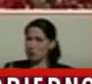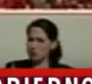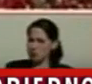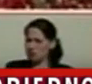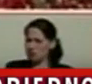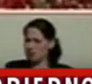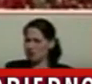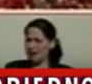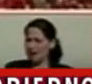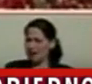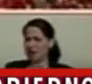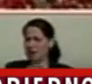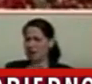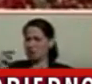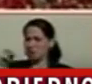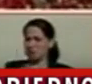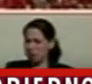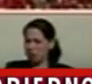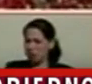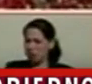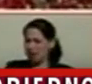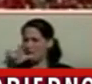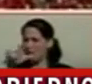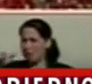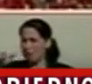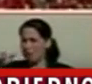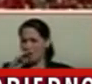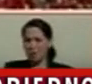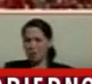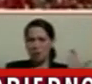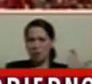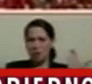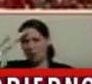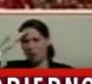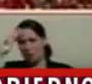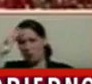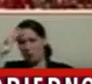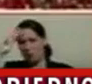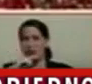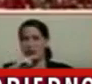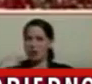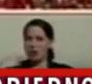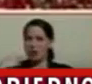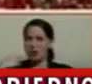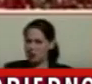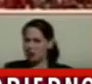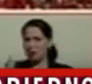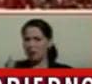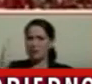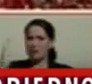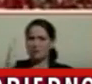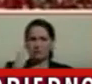Cuba y que los rusos me bajaron a empujones del avión.